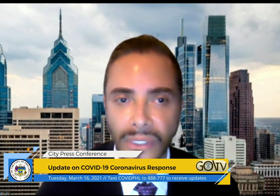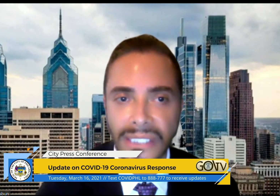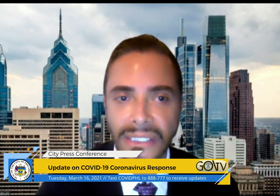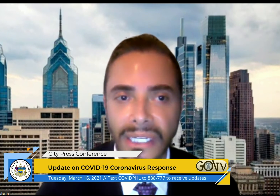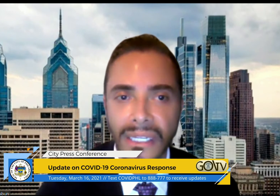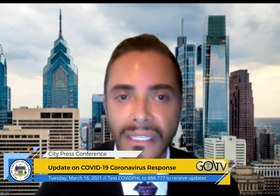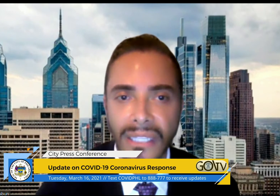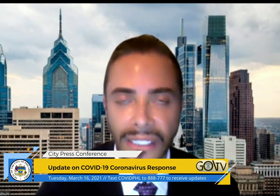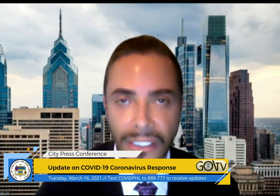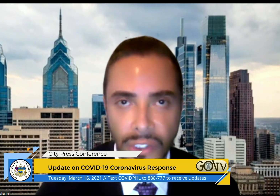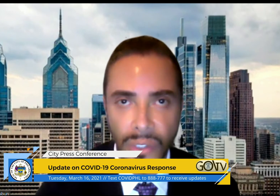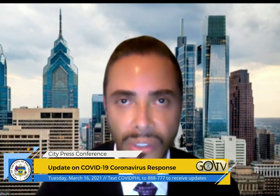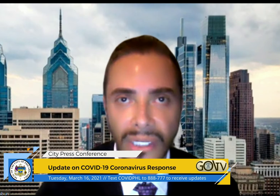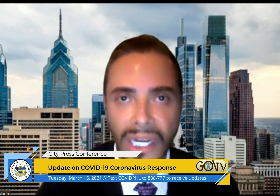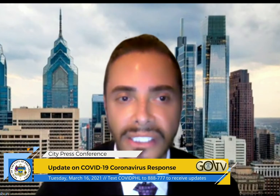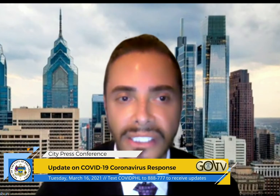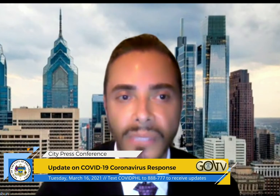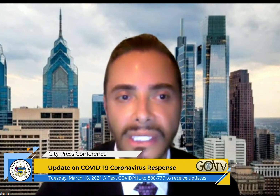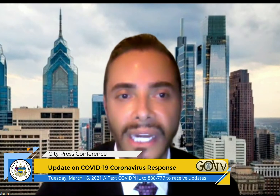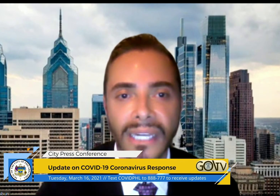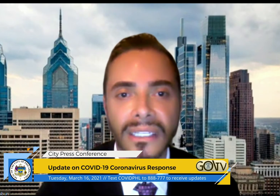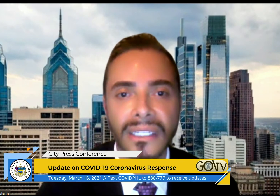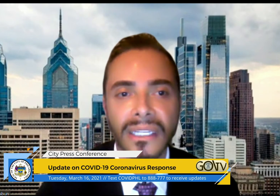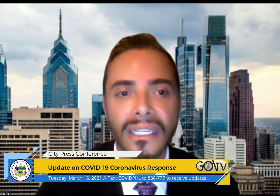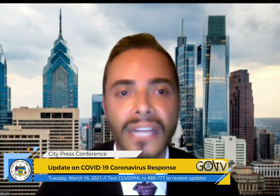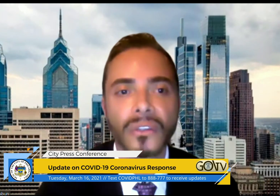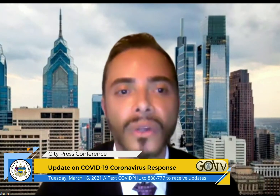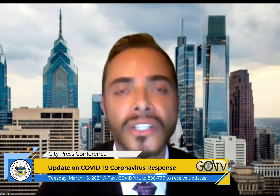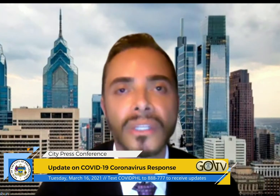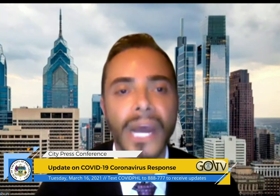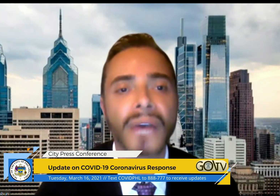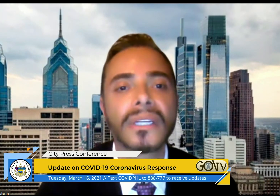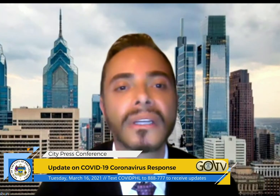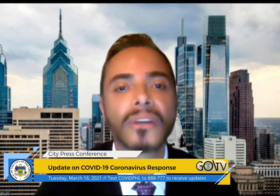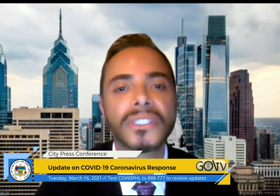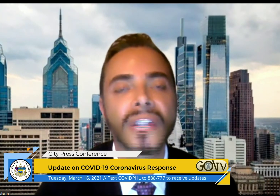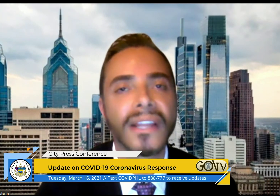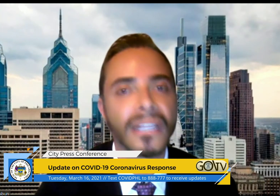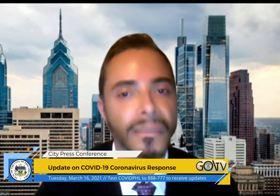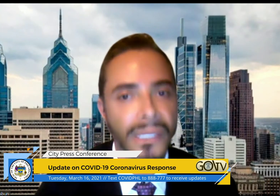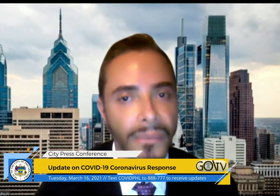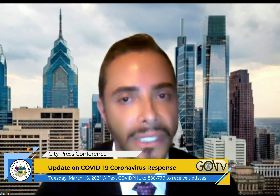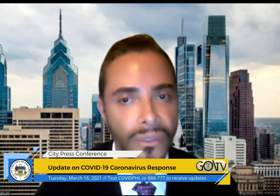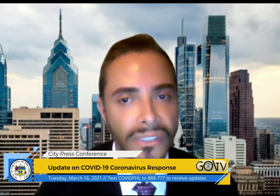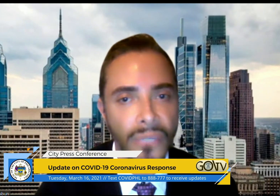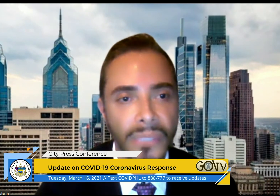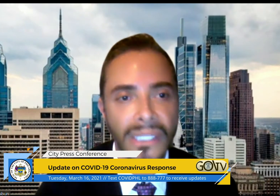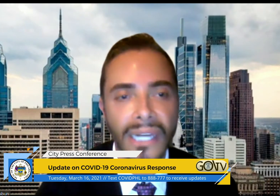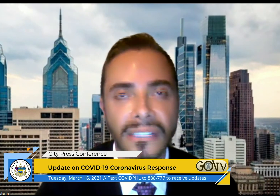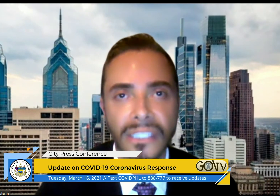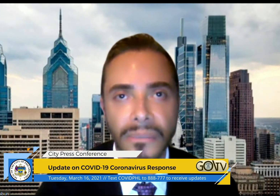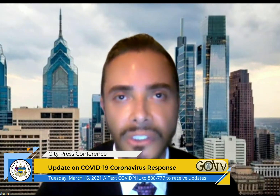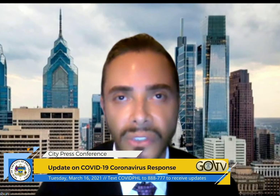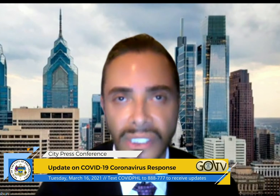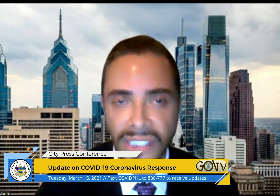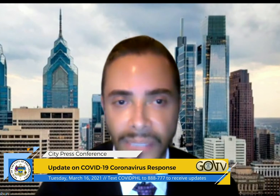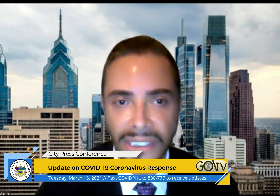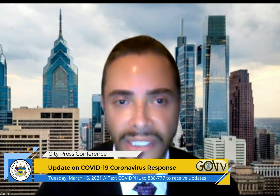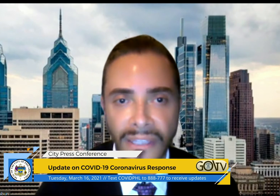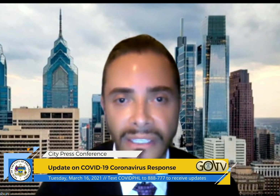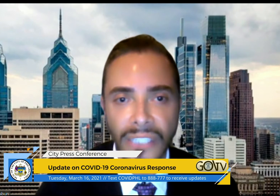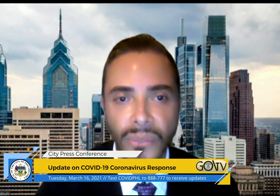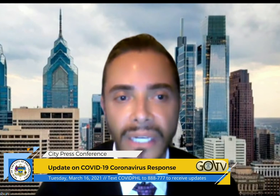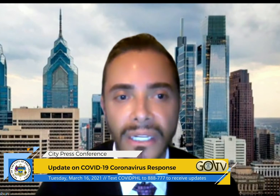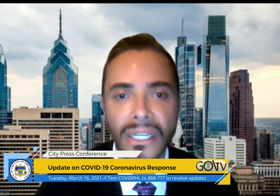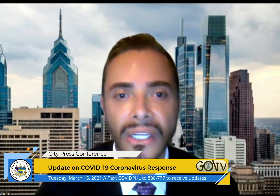la importancia de la atención a la salud mental. La doctora Jill Bowen, comisionada del Departamento de Salud Mental y Servicios de